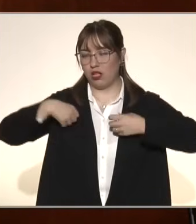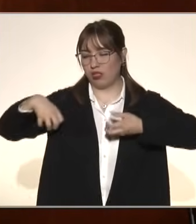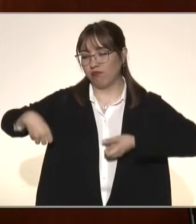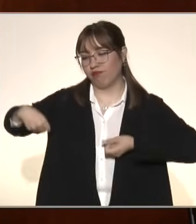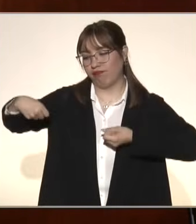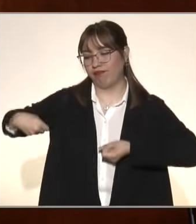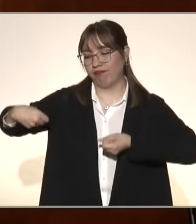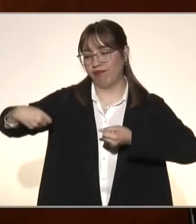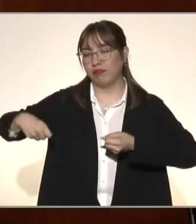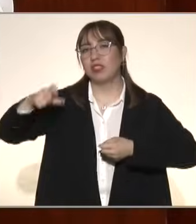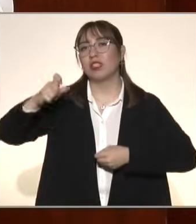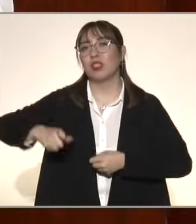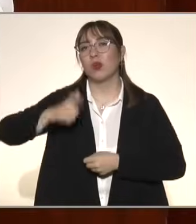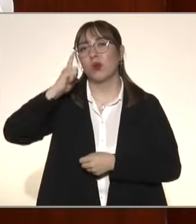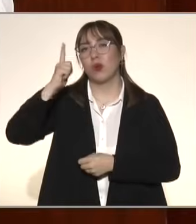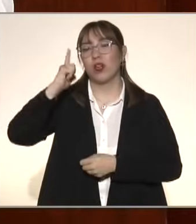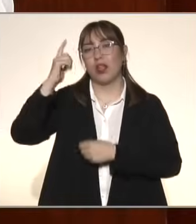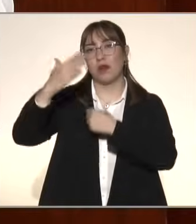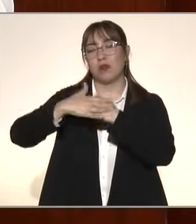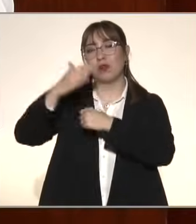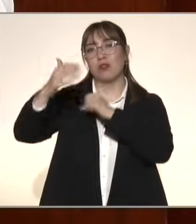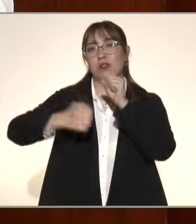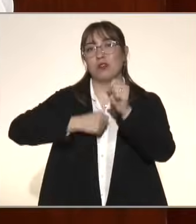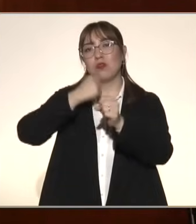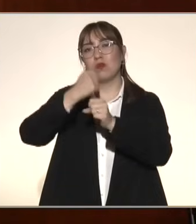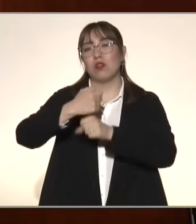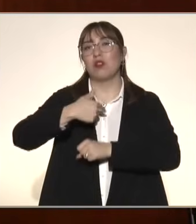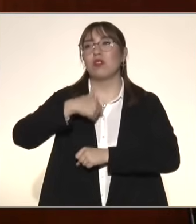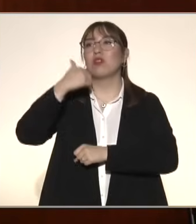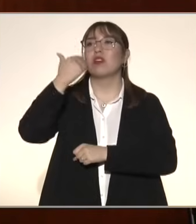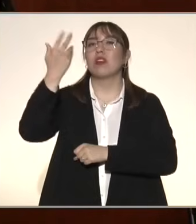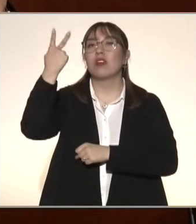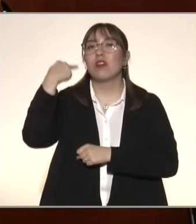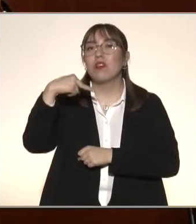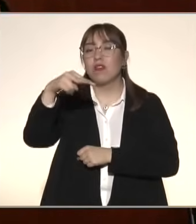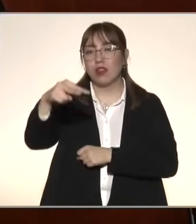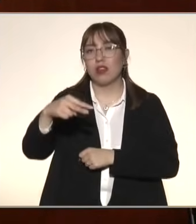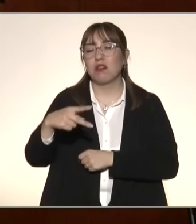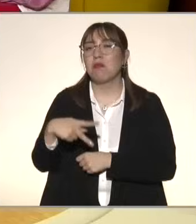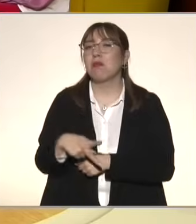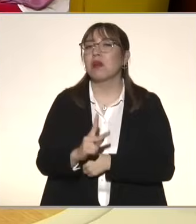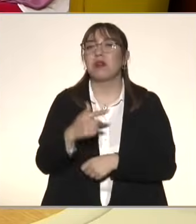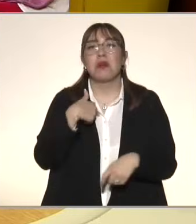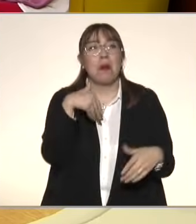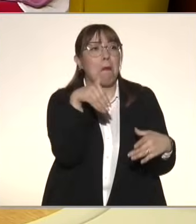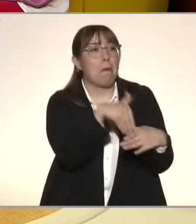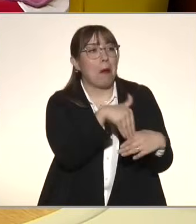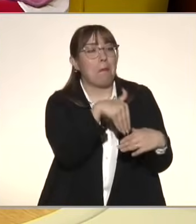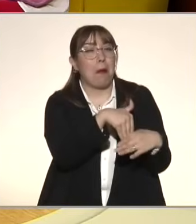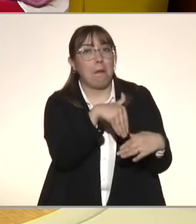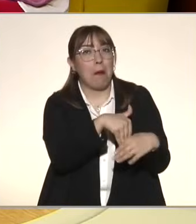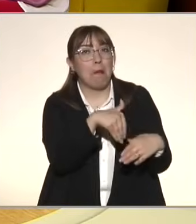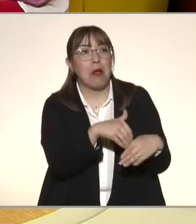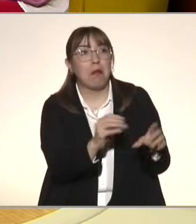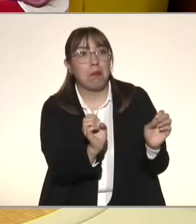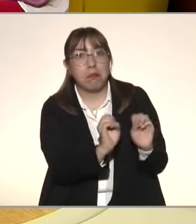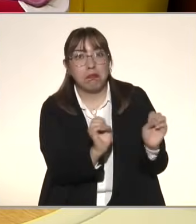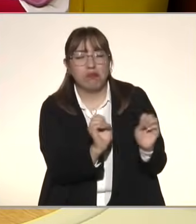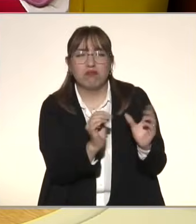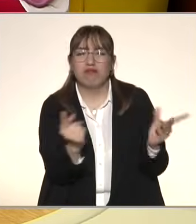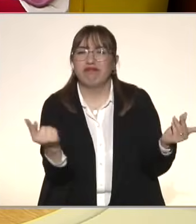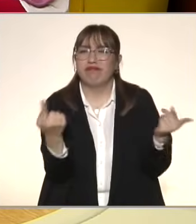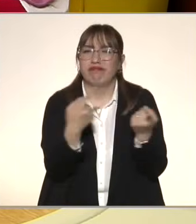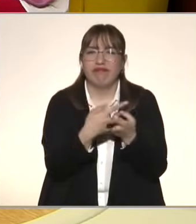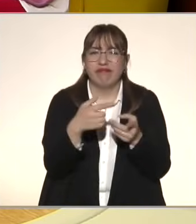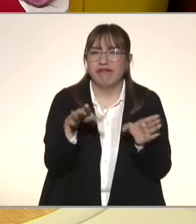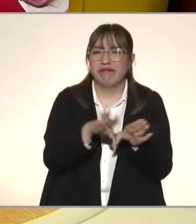quiero viajar. Pero bueno, pues también tengo que poner de mi parte. Exacto, por lo menos si tengo no que decidir a ahorros, dónde y ahorrar. Si no ahorros y creo que la vida me